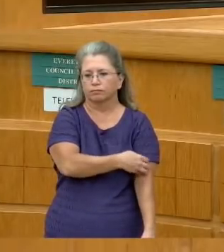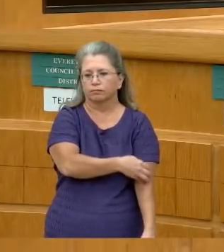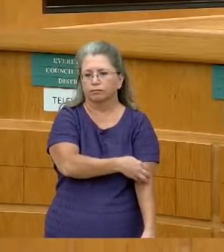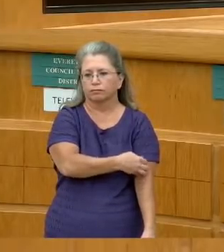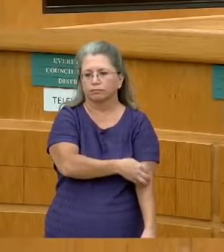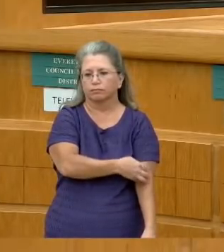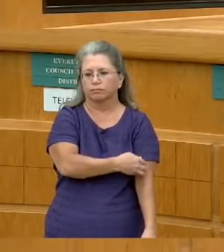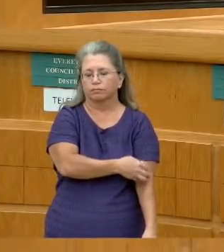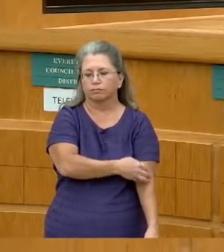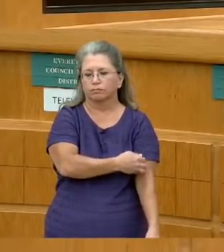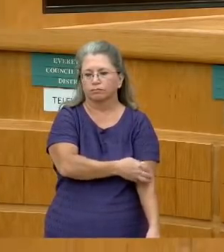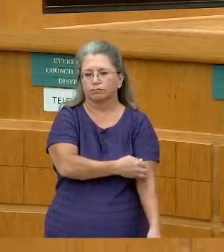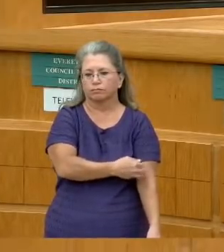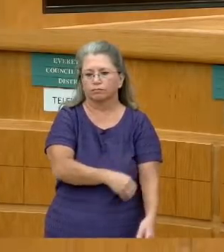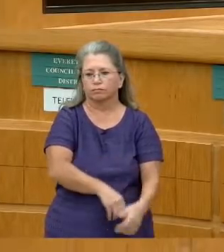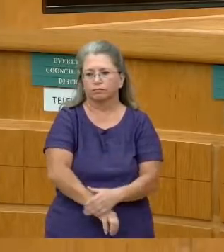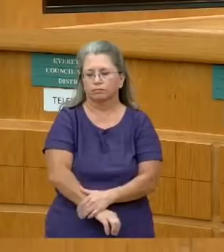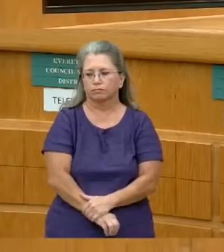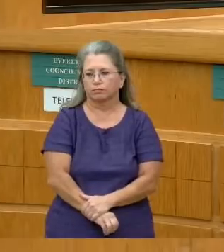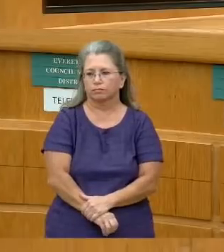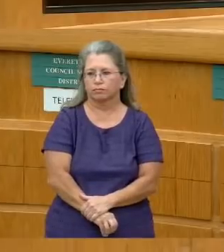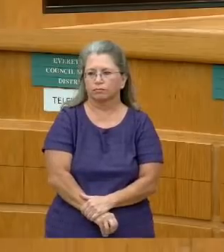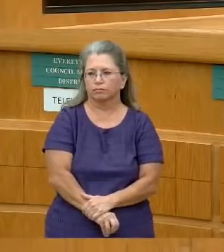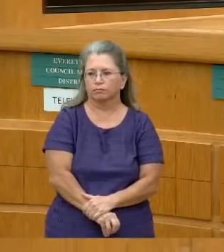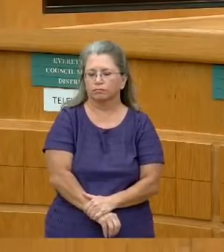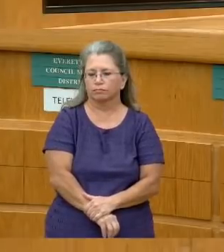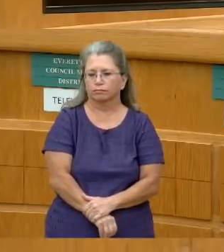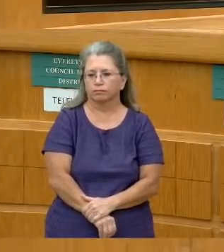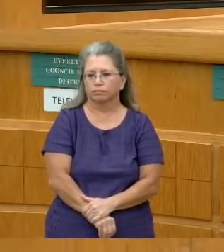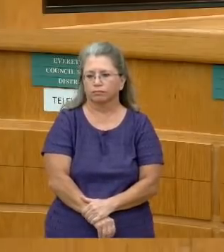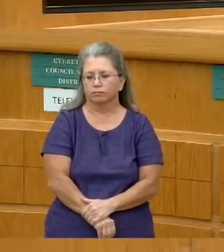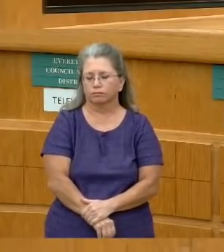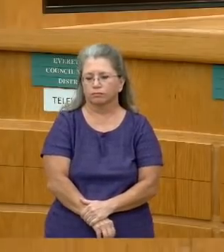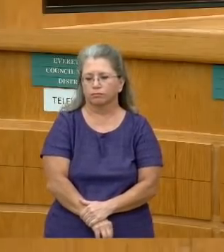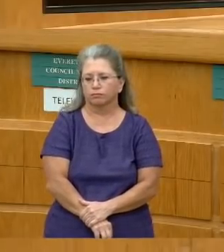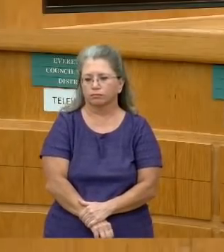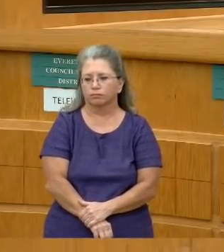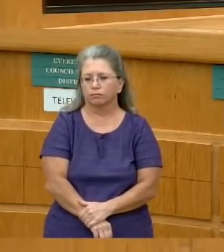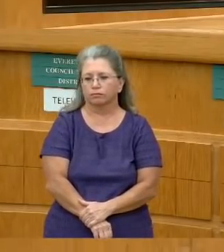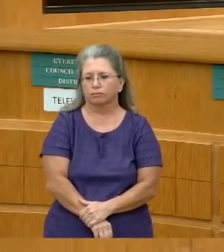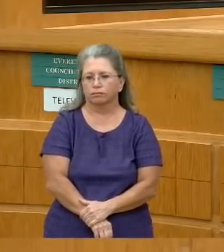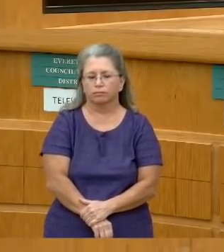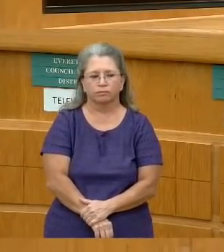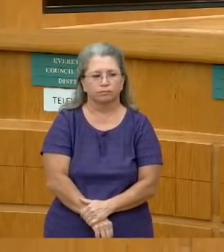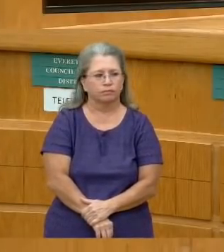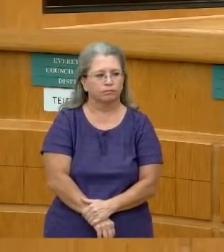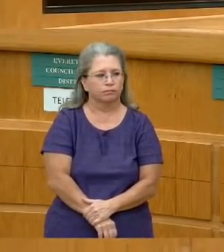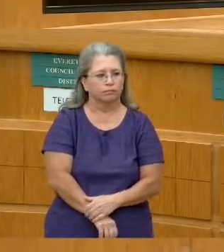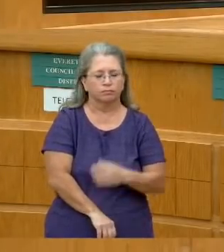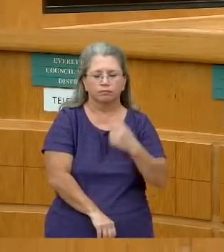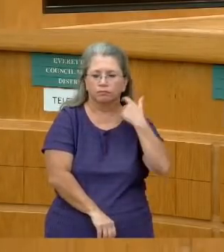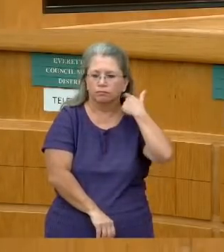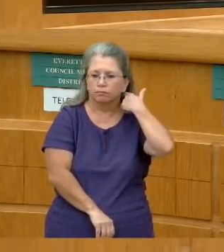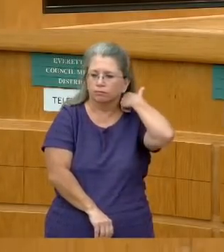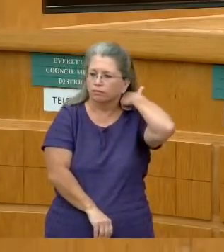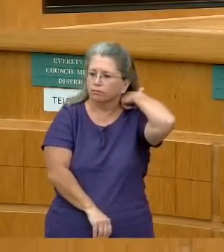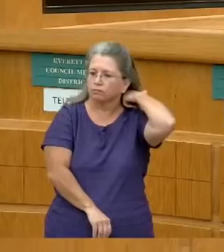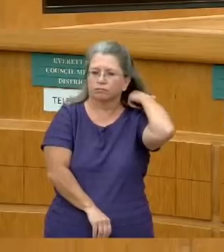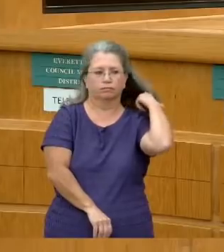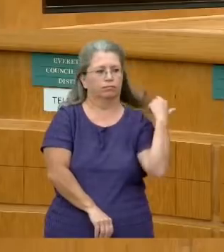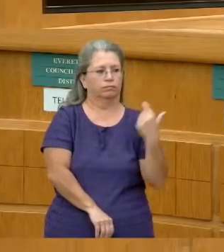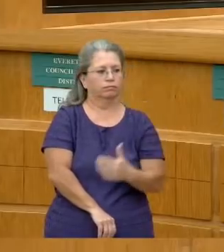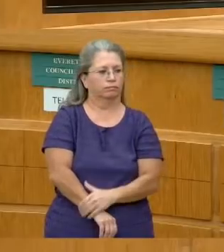virus. 88 de estos están en la unidad de cuidados intensivos luchando para recuperarse. Depende de nosotros ahora si los